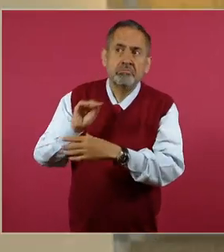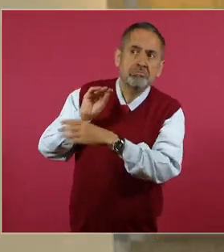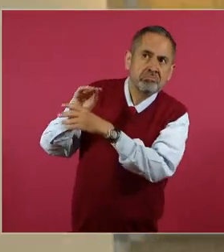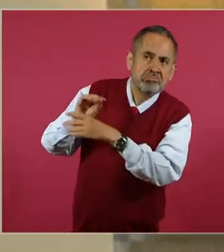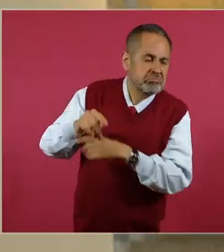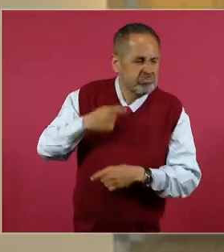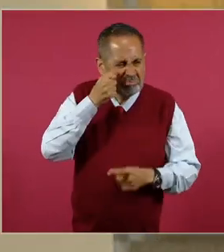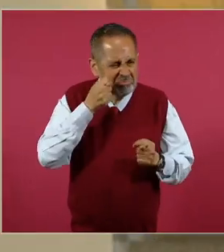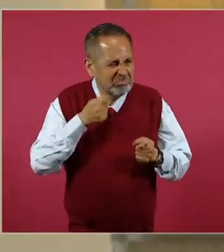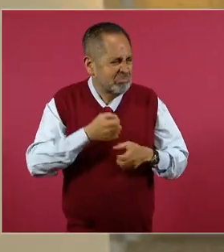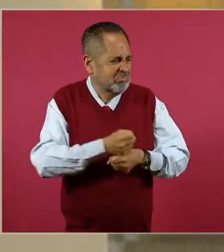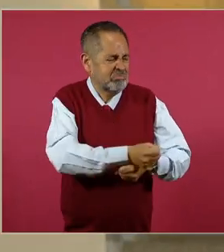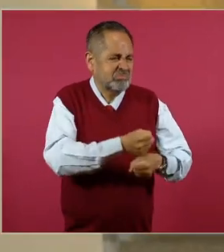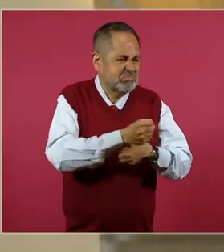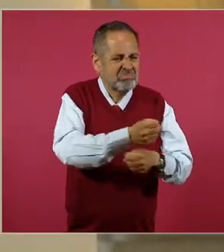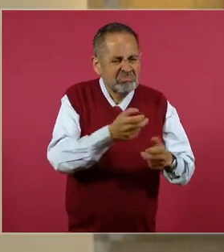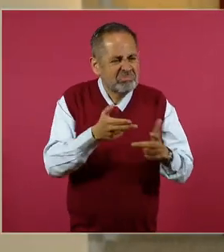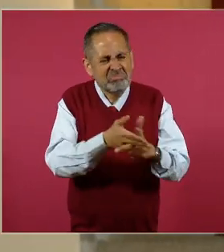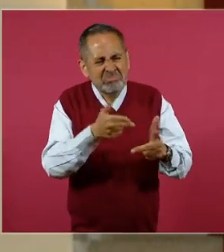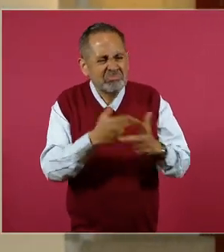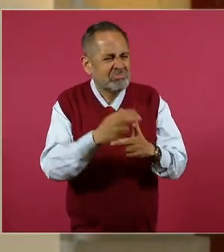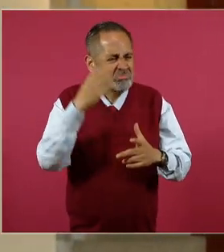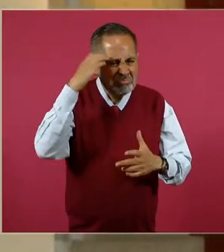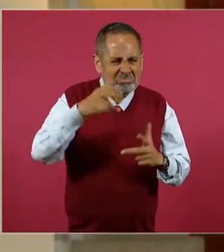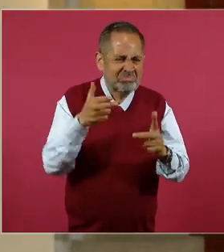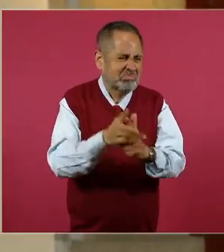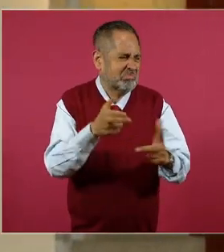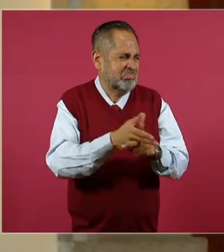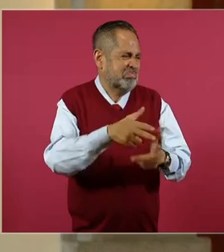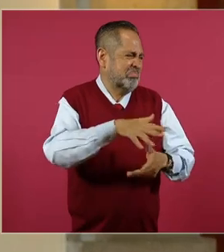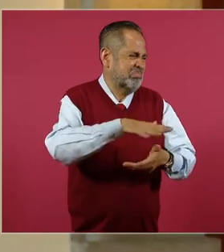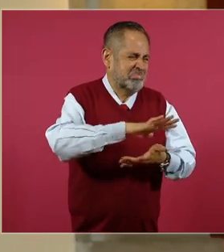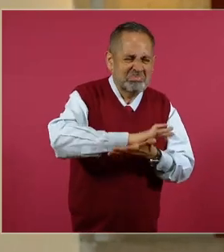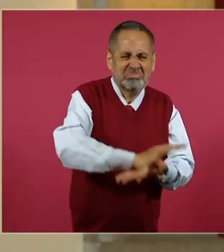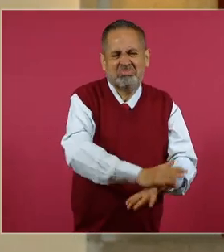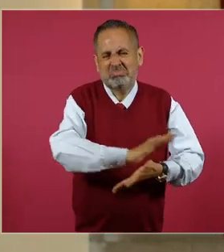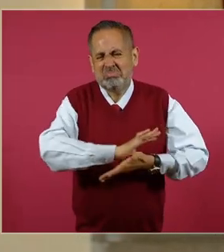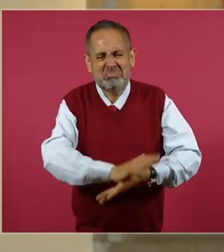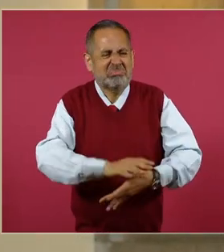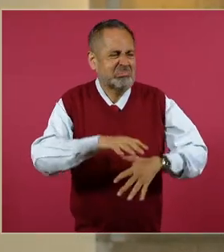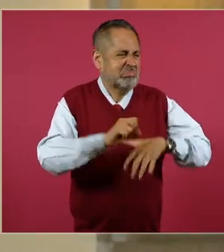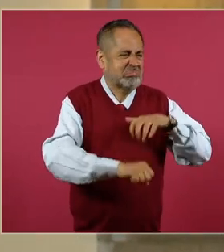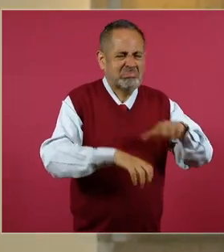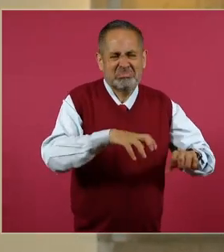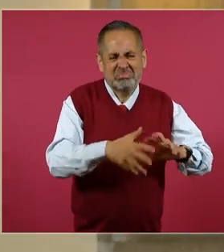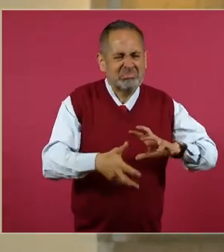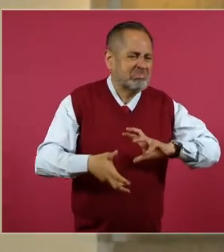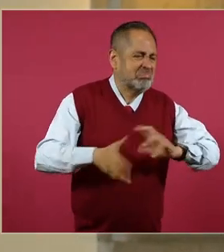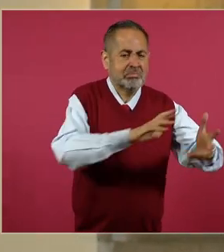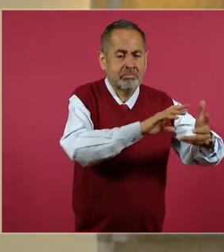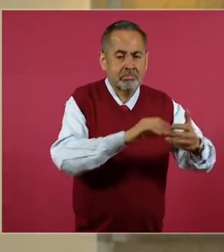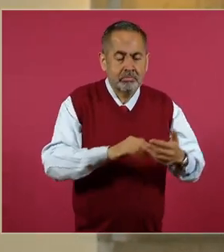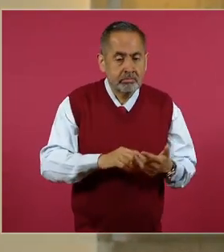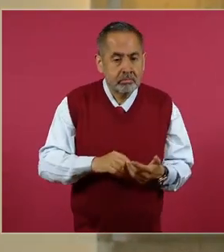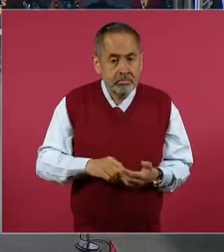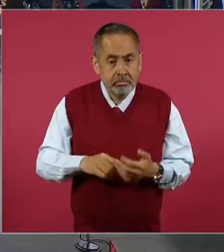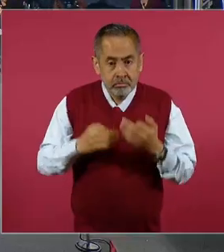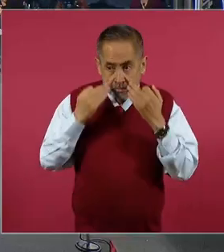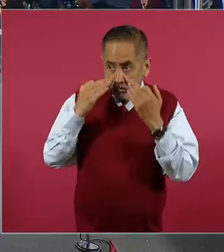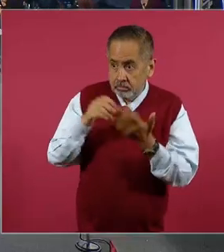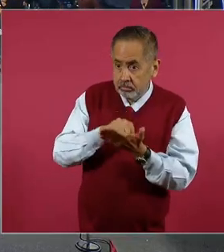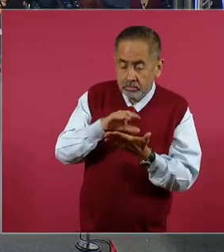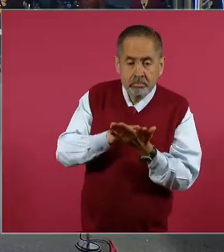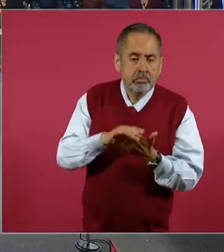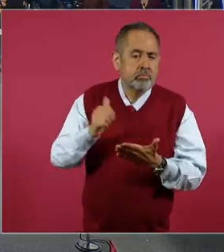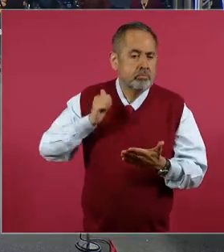mediante innumerables crímenes y atropellos. Así lo aprueban los cargos fincados